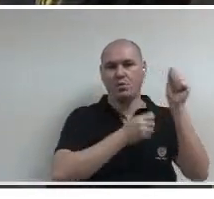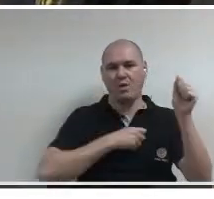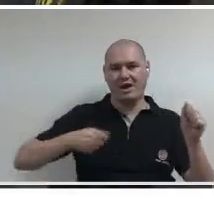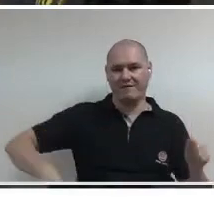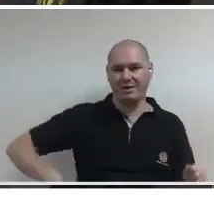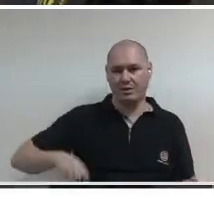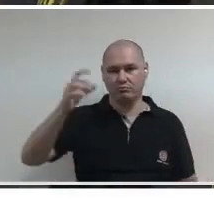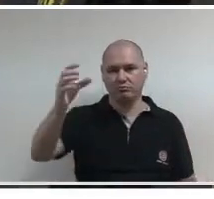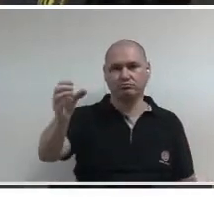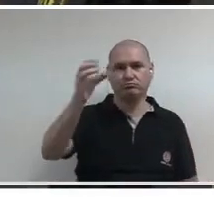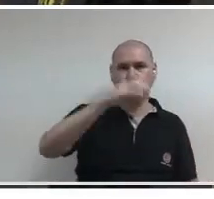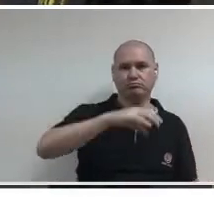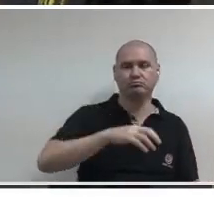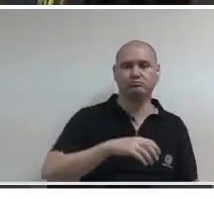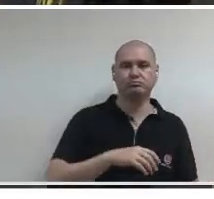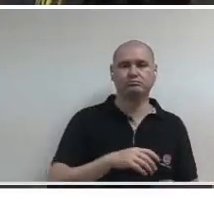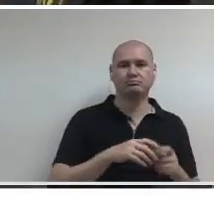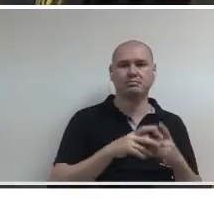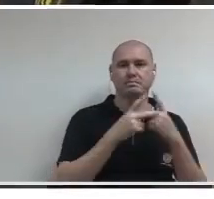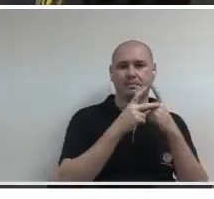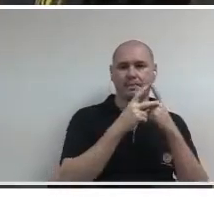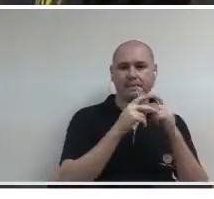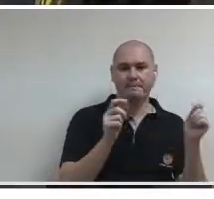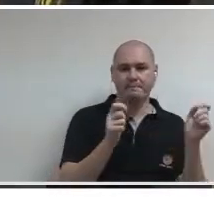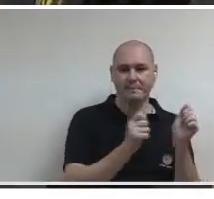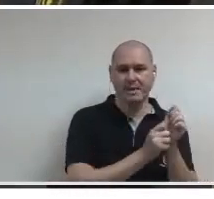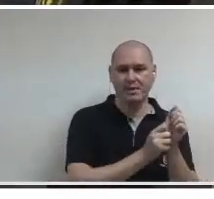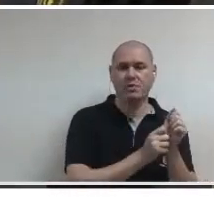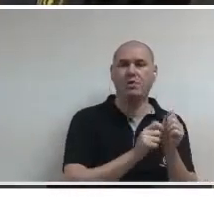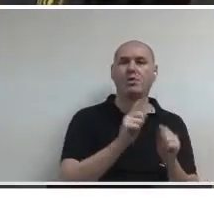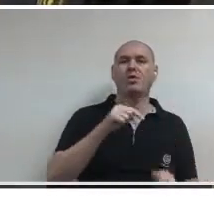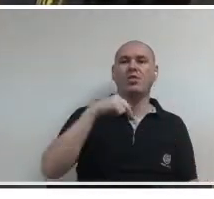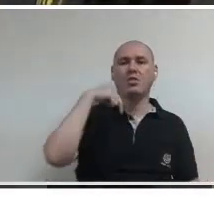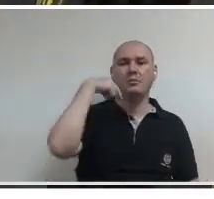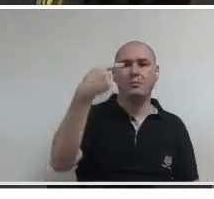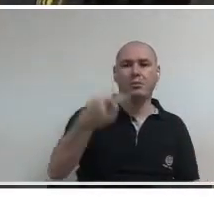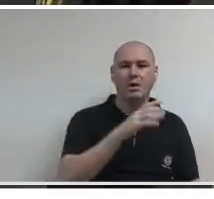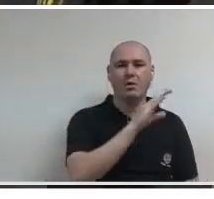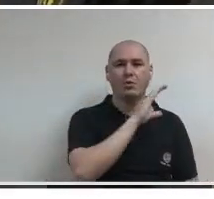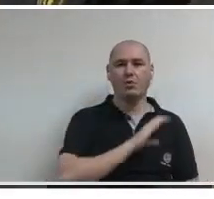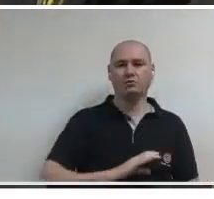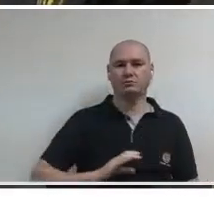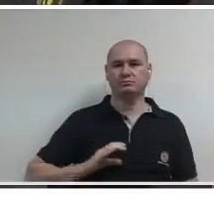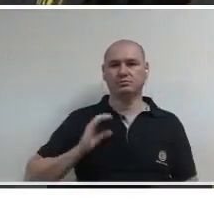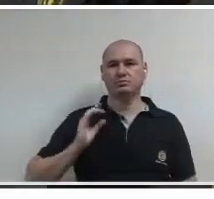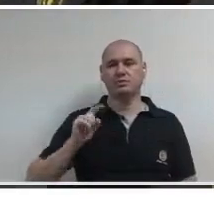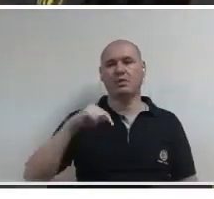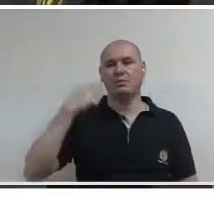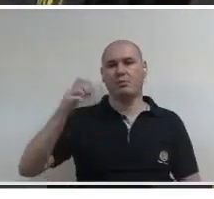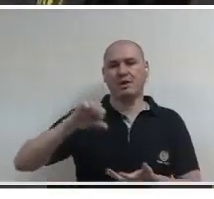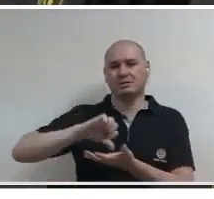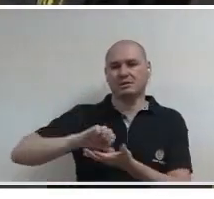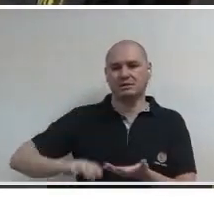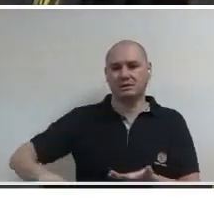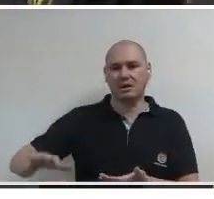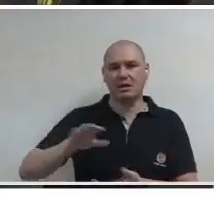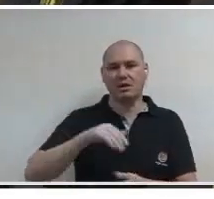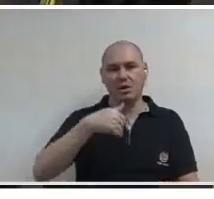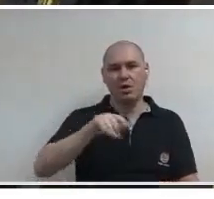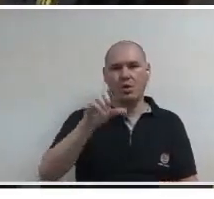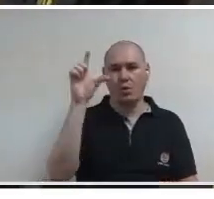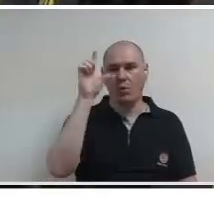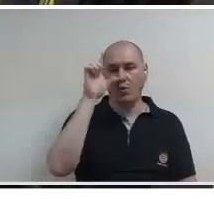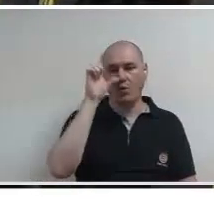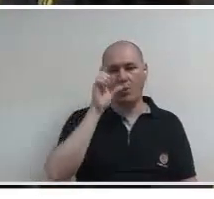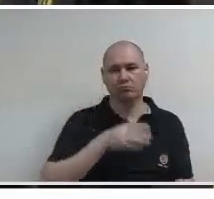pe, ahí no peba, Jaupei, Gato, junio, Concepción. Ha, ya he hecho pe central